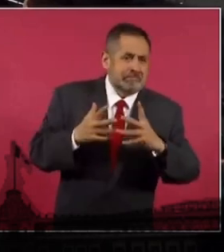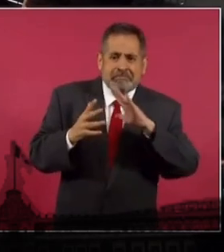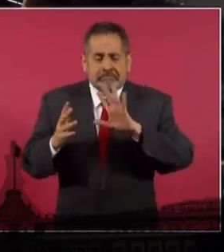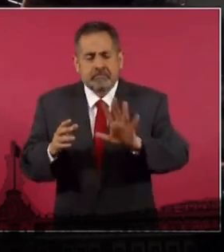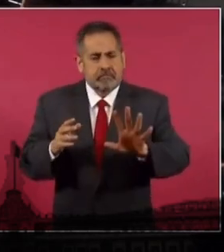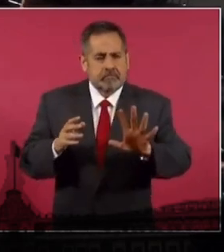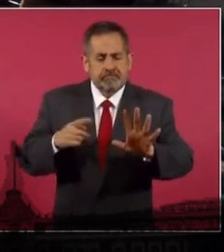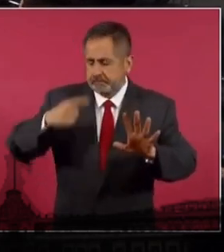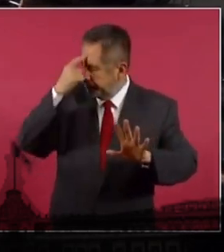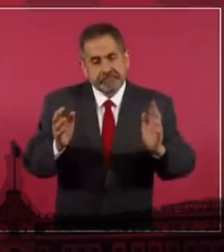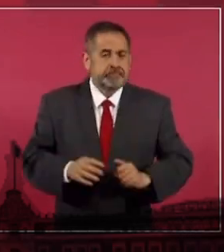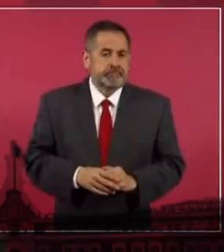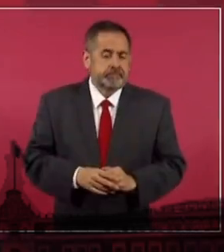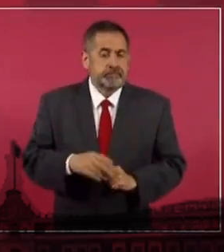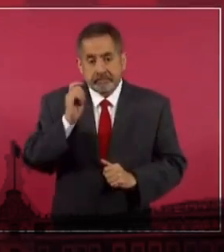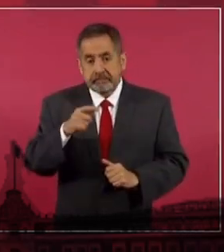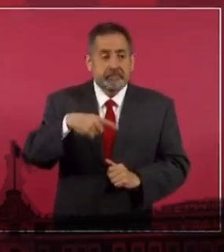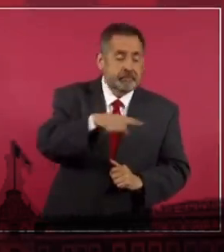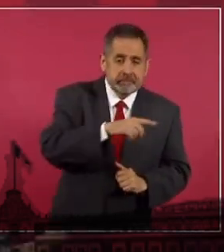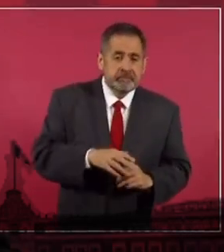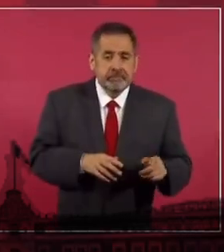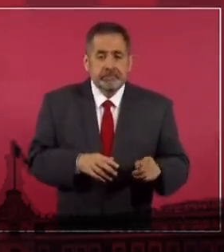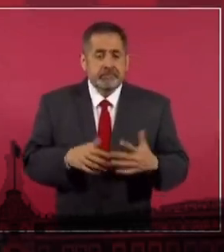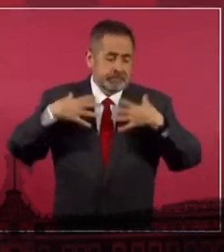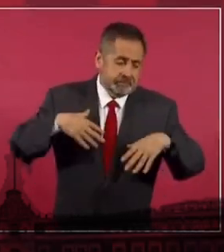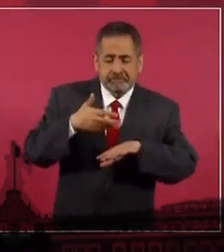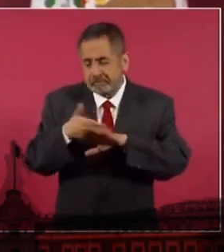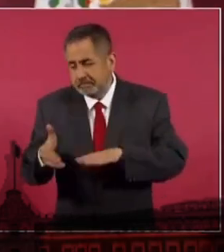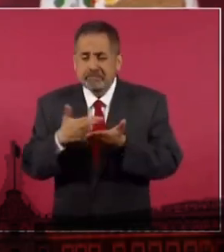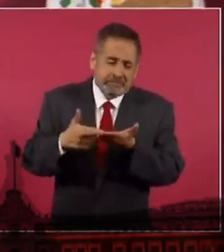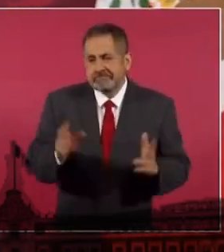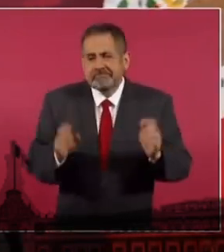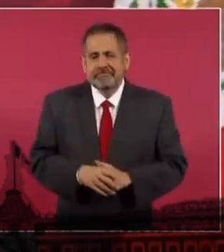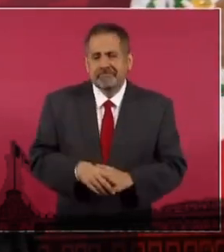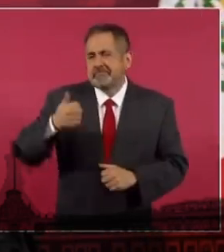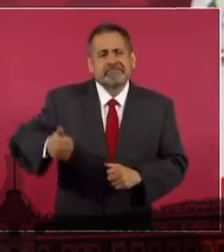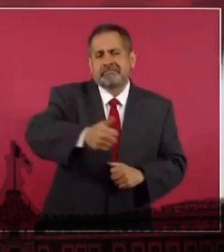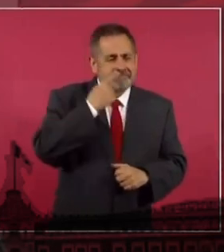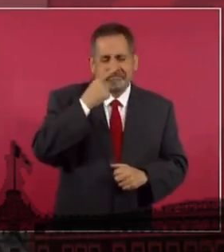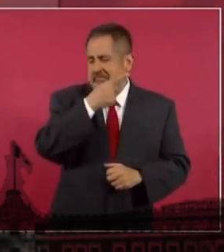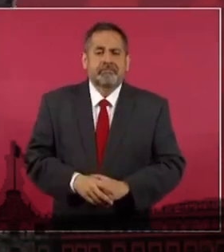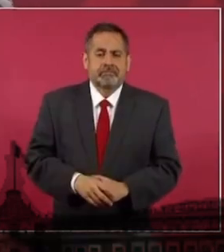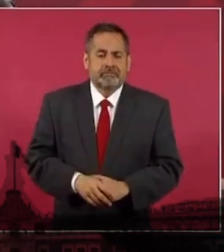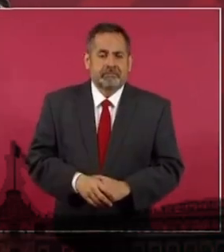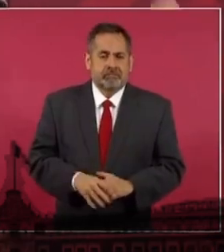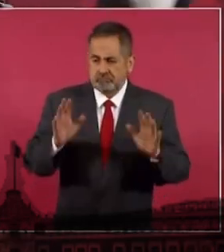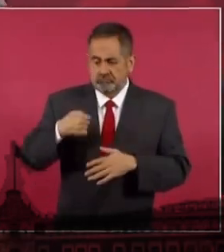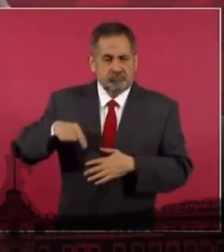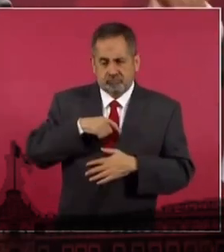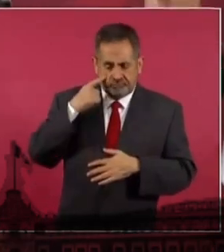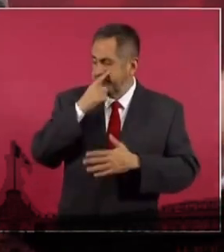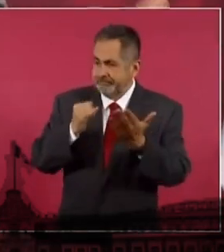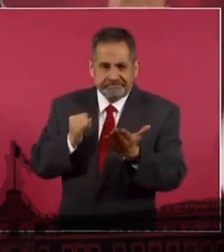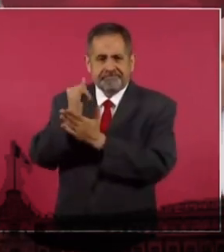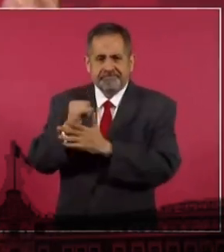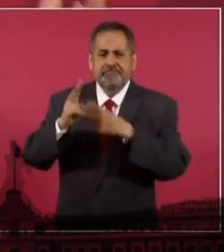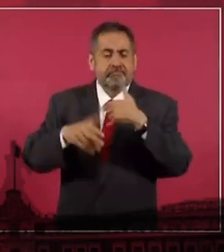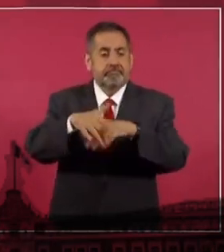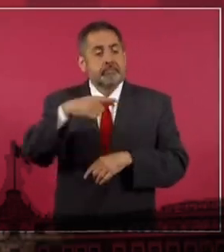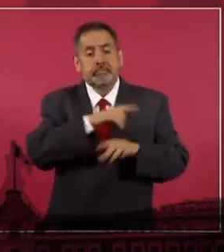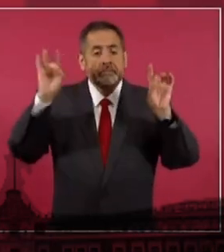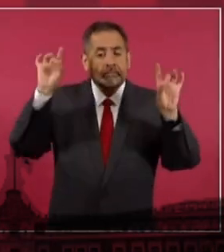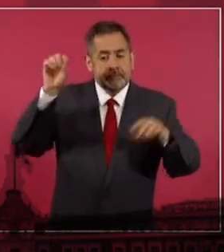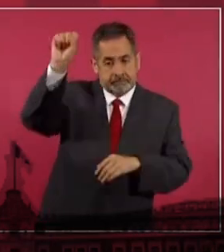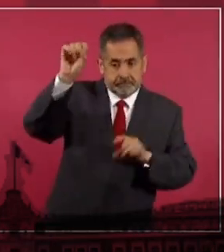Está encendida la llama de la esperanza. Que si se van a vestir de blanco, de rosa, de azul, cada quien es libre. Nosotros ya decidimos. Salimos del